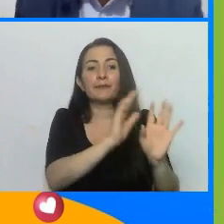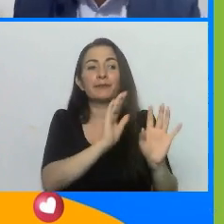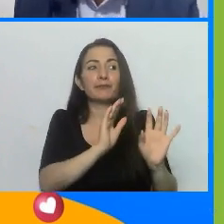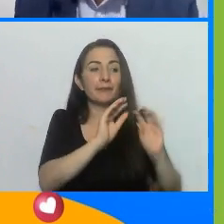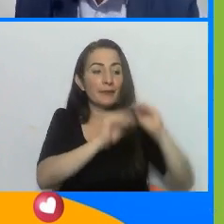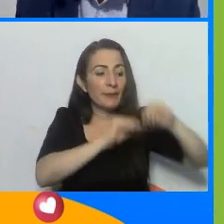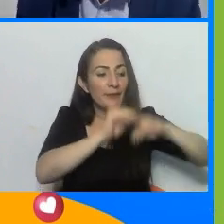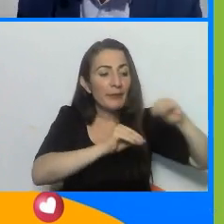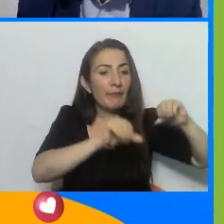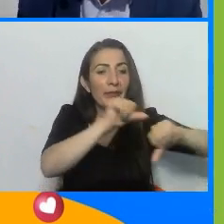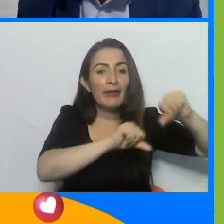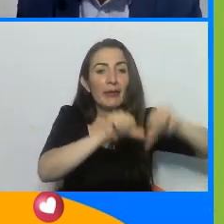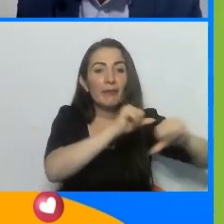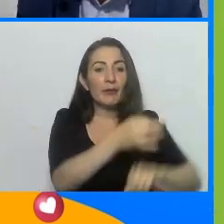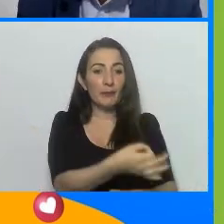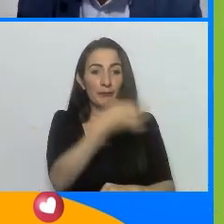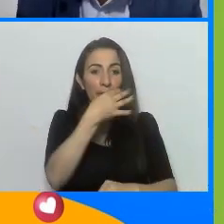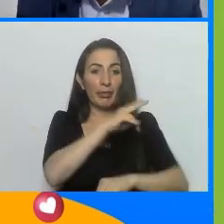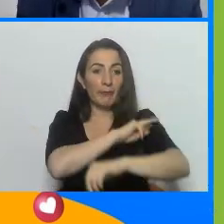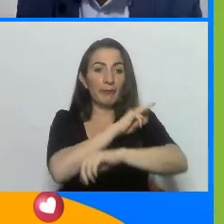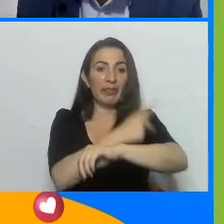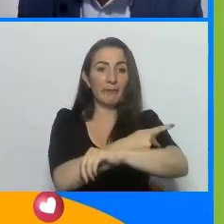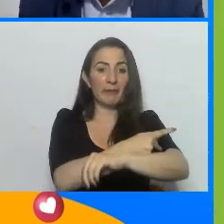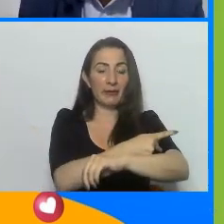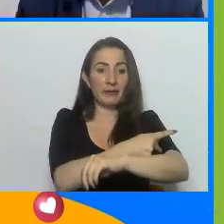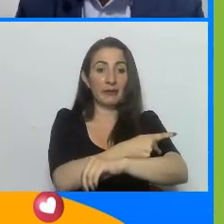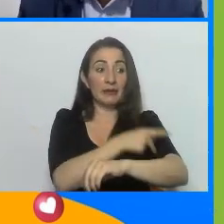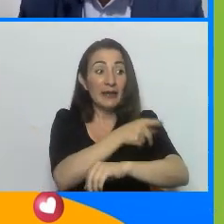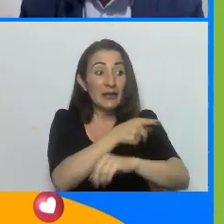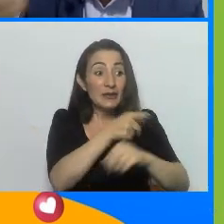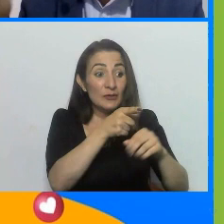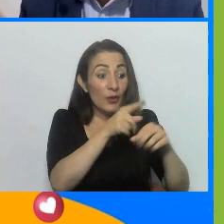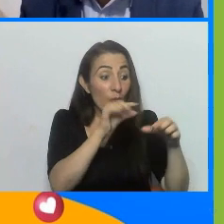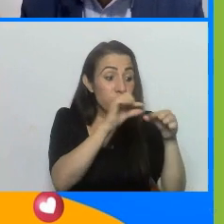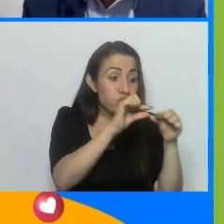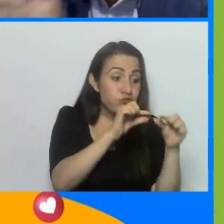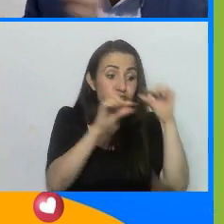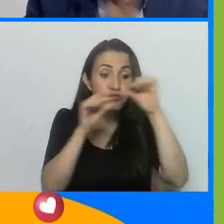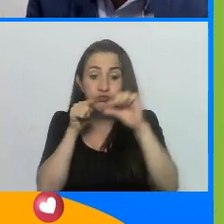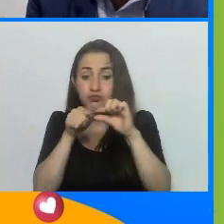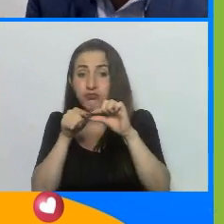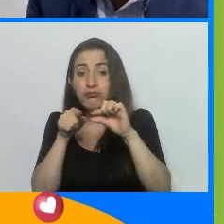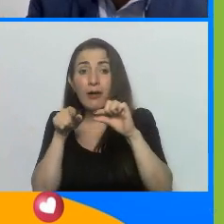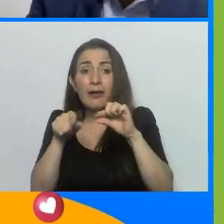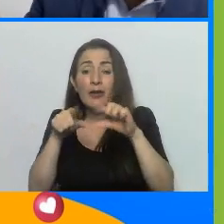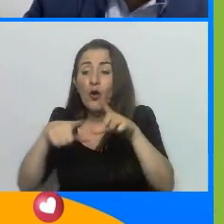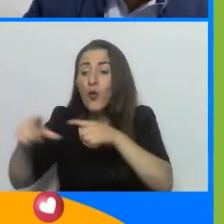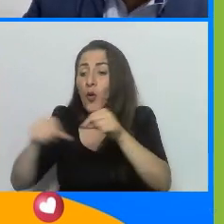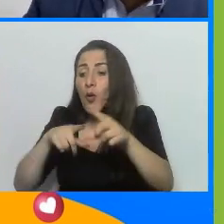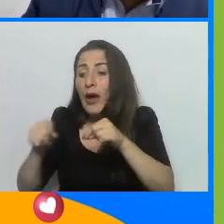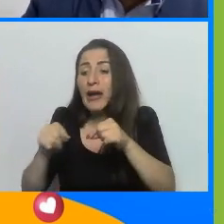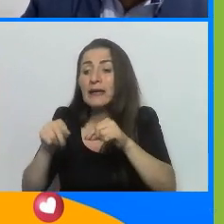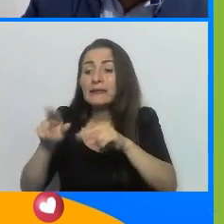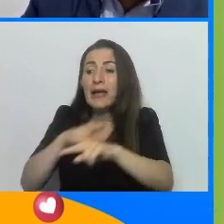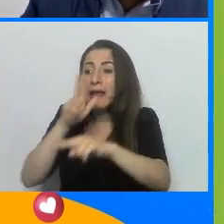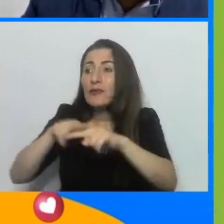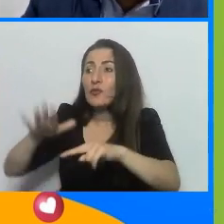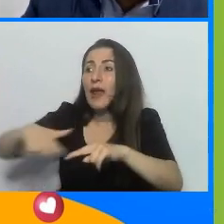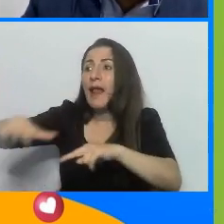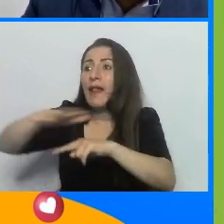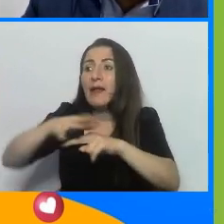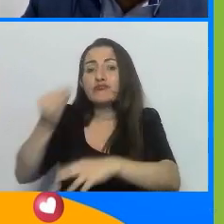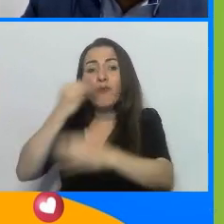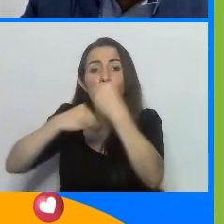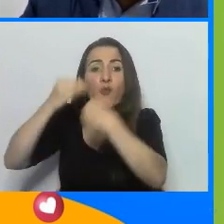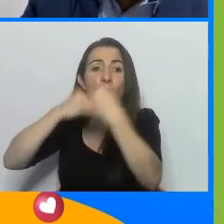manera sintética, pero muchos de esos elementos que nos mandan en las vitaminas y en las proteínas están en los seres vivos. Entonces,